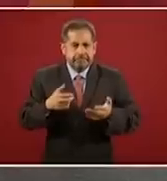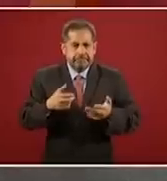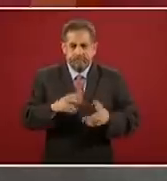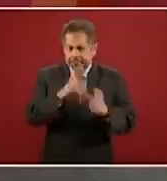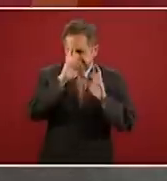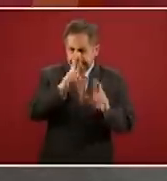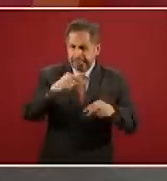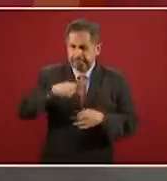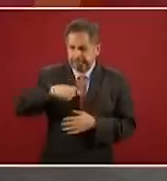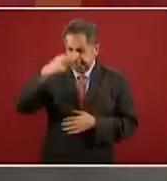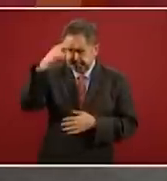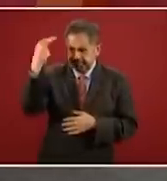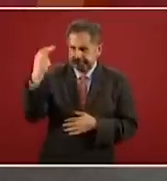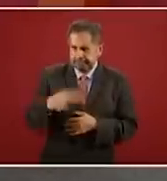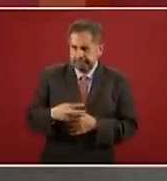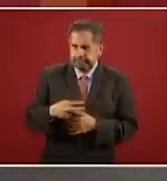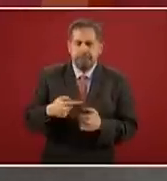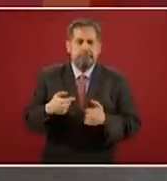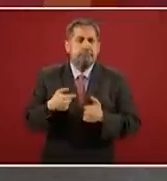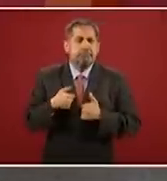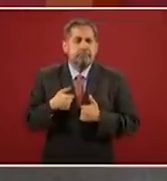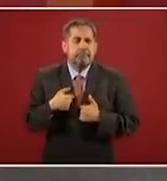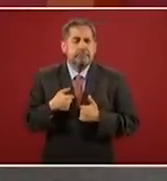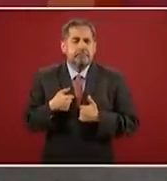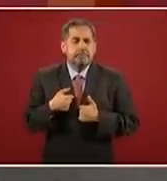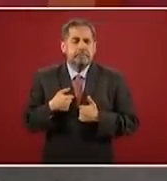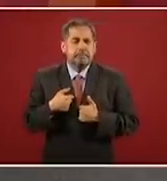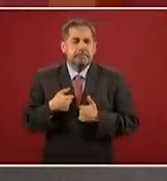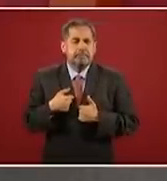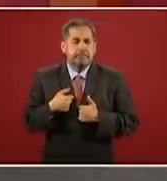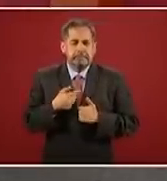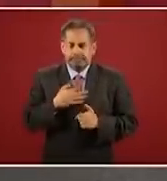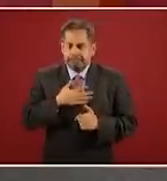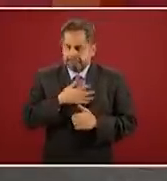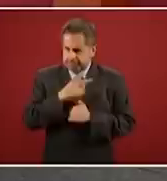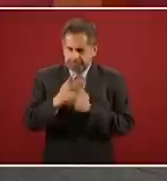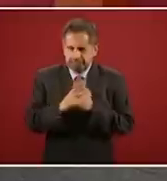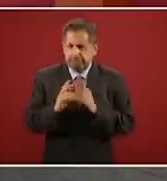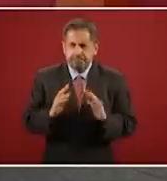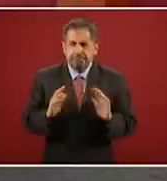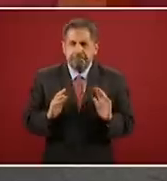soberanía de nuestro país,